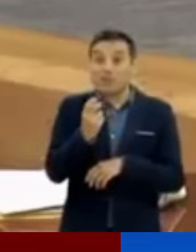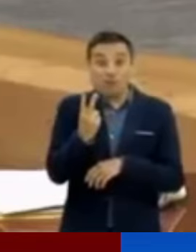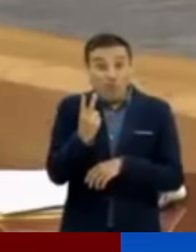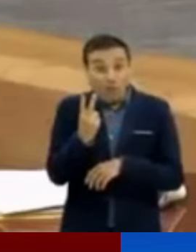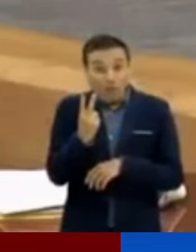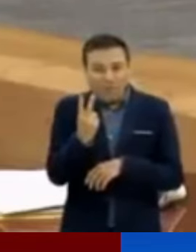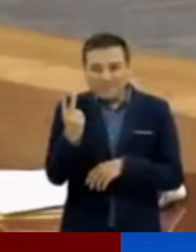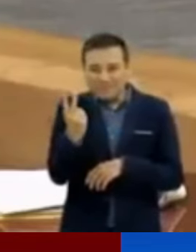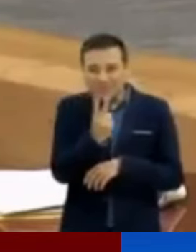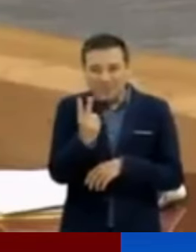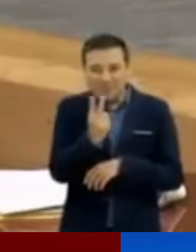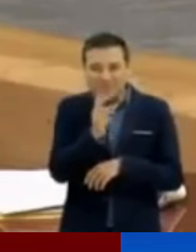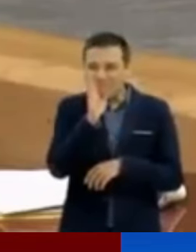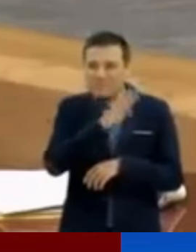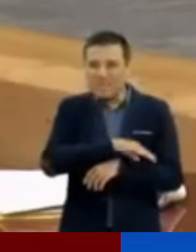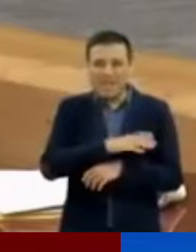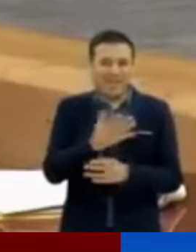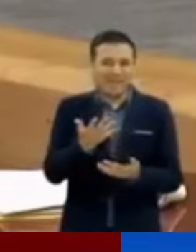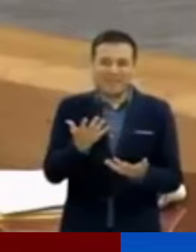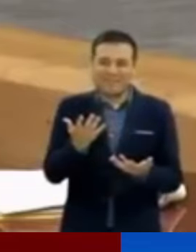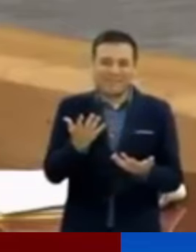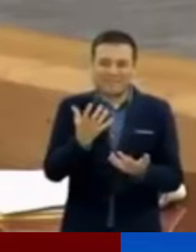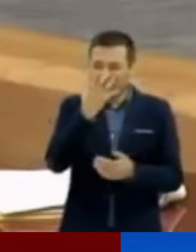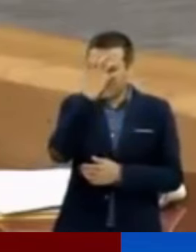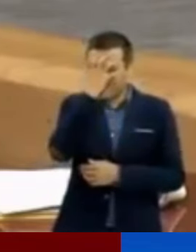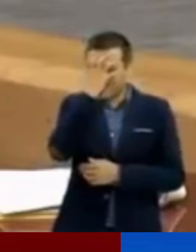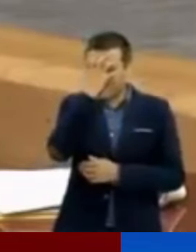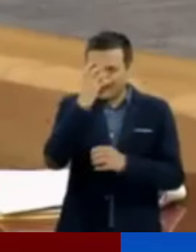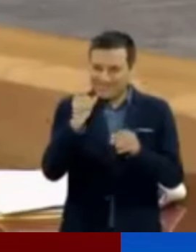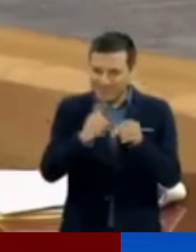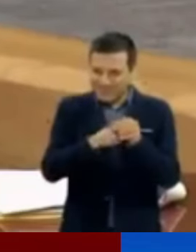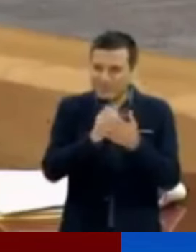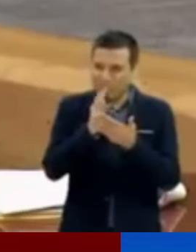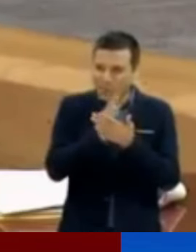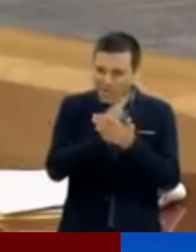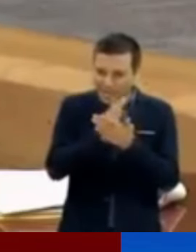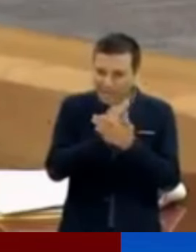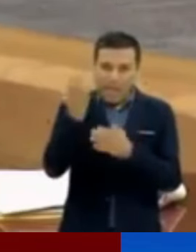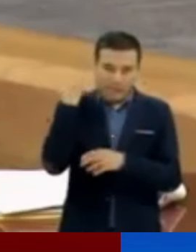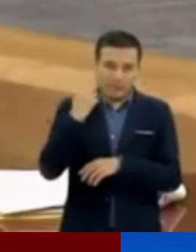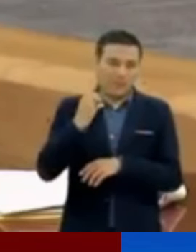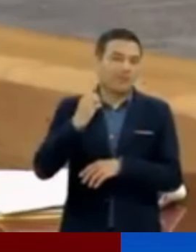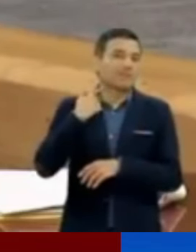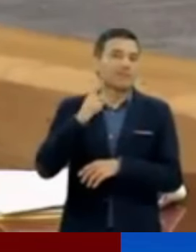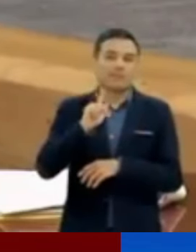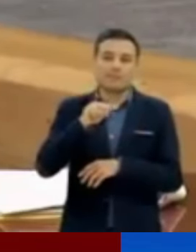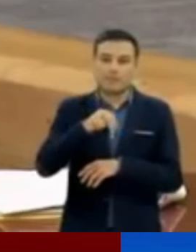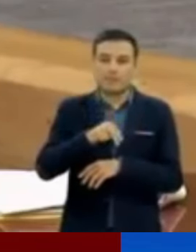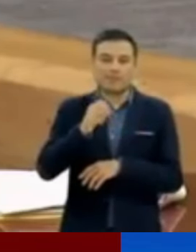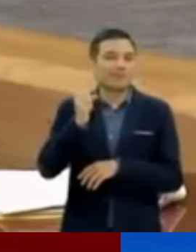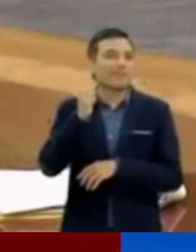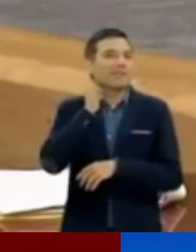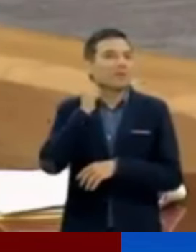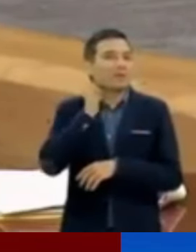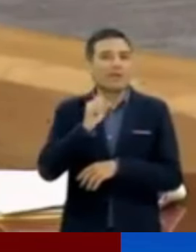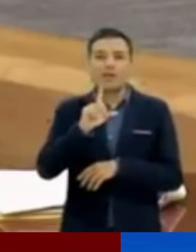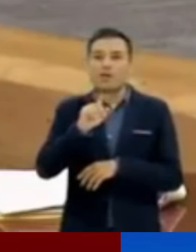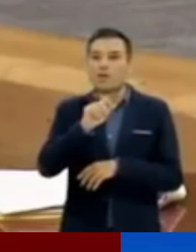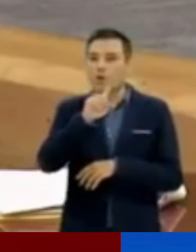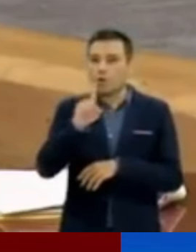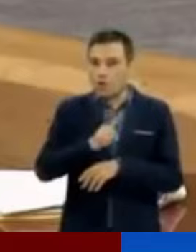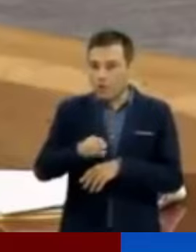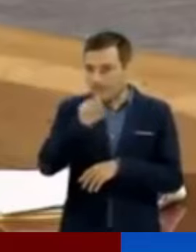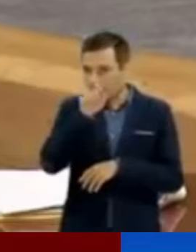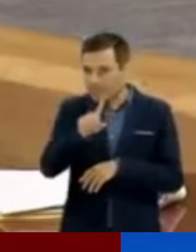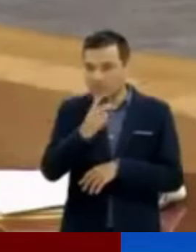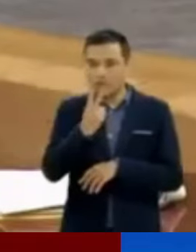dos impresentables del PAN, ahora con Morena, la senadora Cintia López Castro, los dos senadores